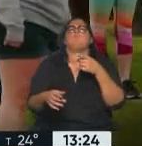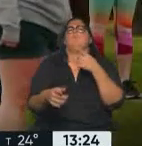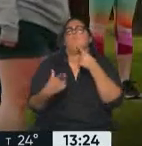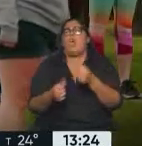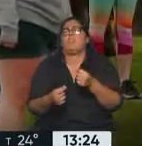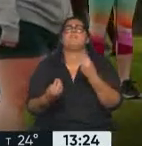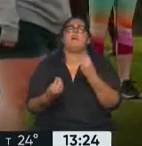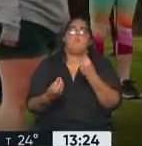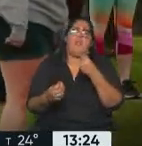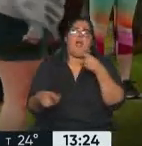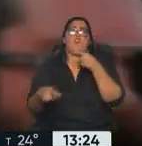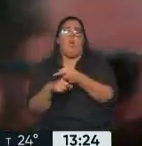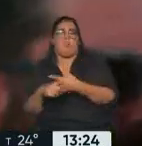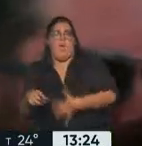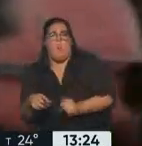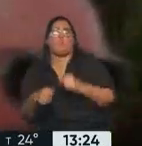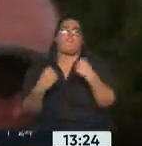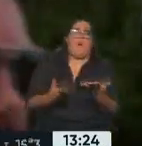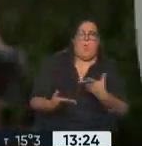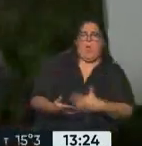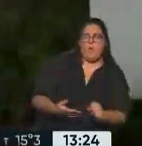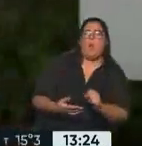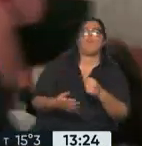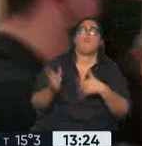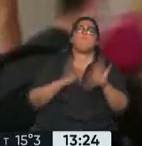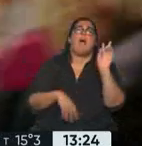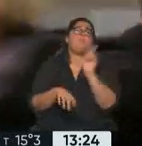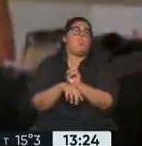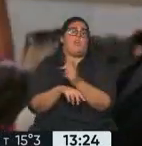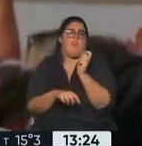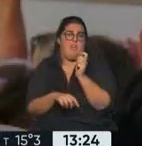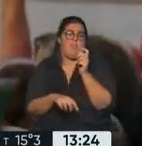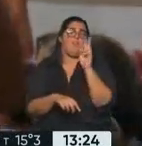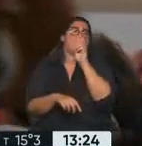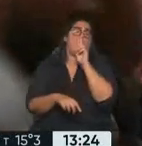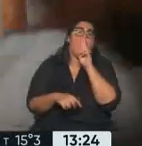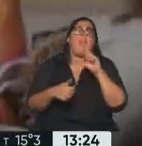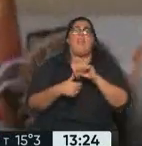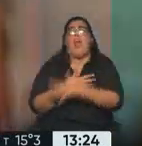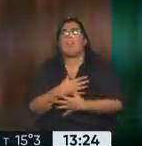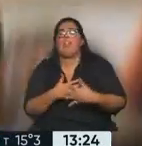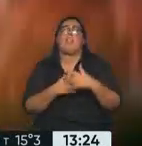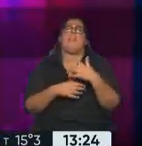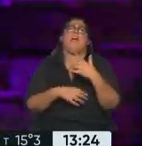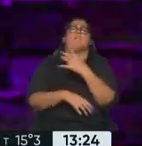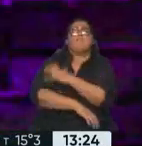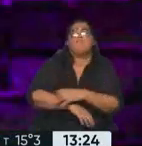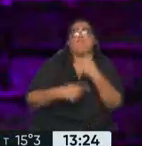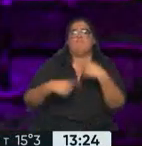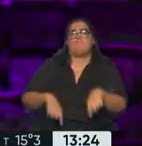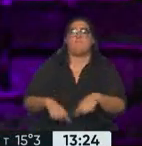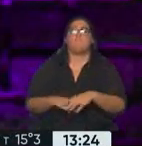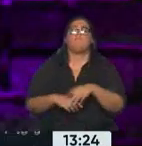que afectará principalmente a mujeres pertenecientes a sectores vulnerables y a las minorías latinas y afroamericanas.